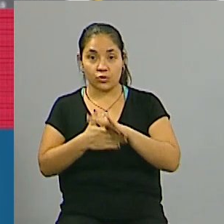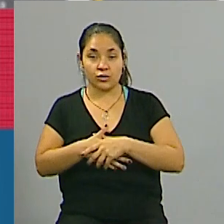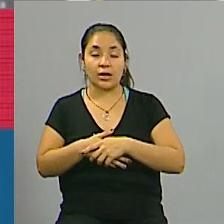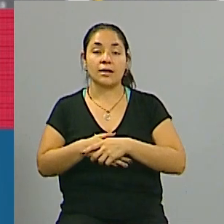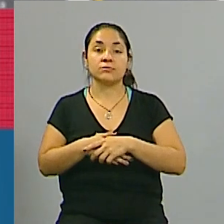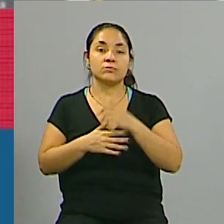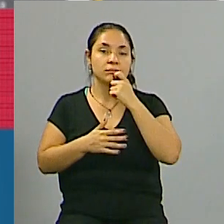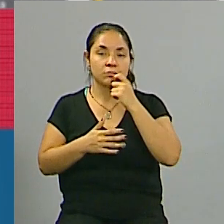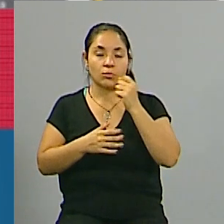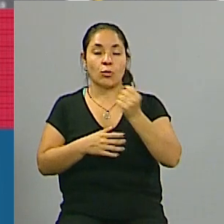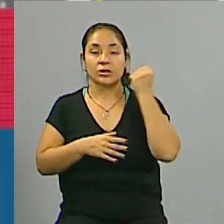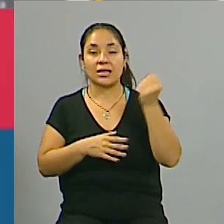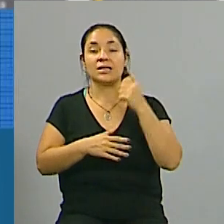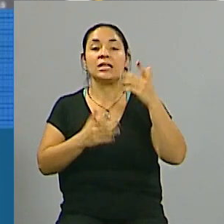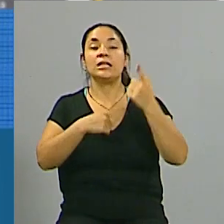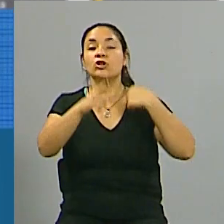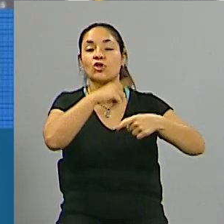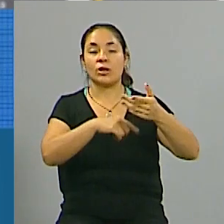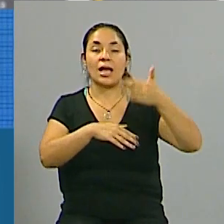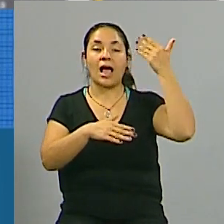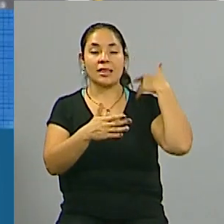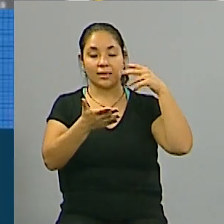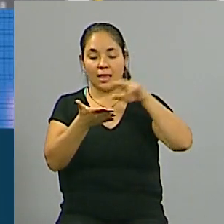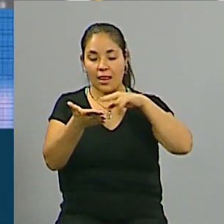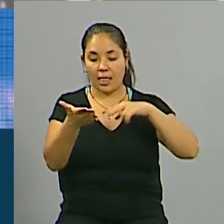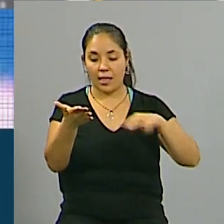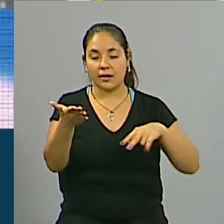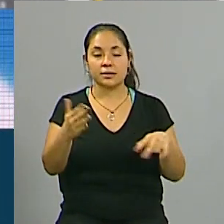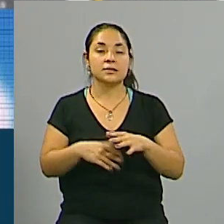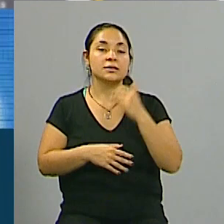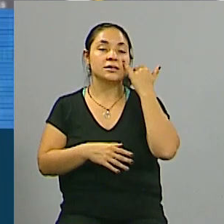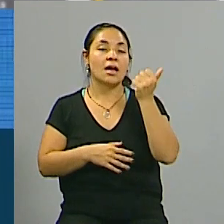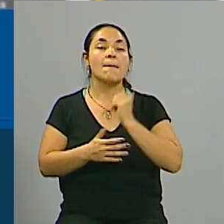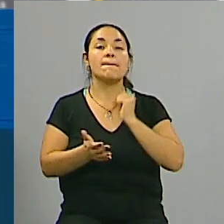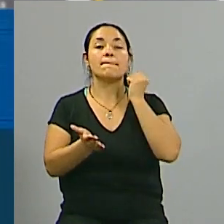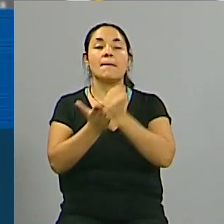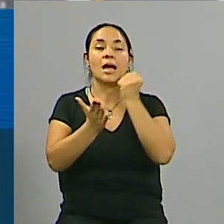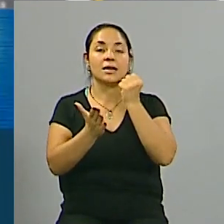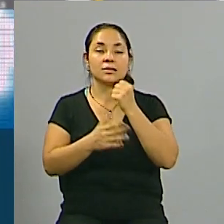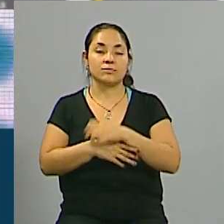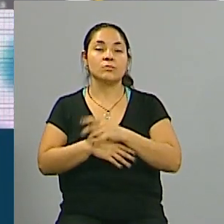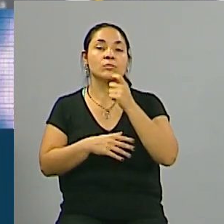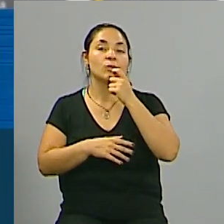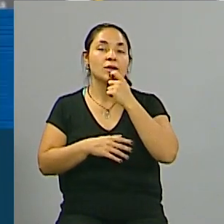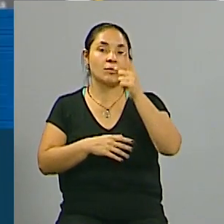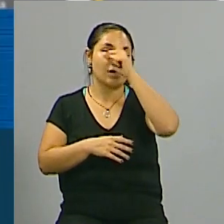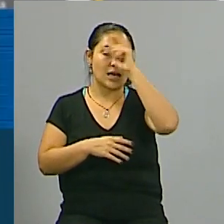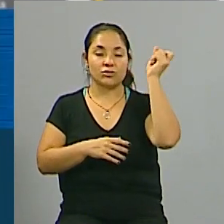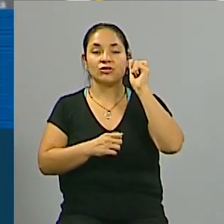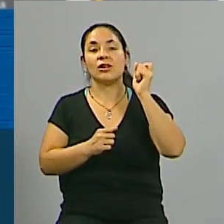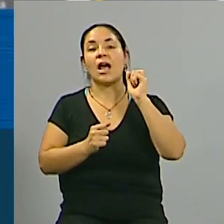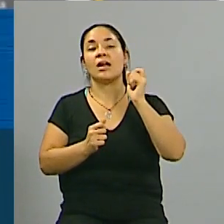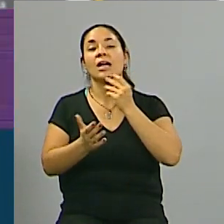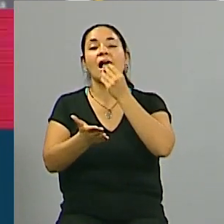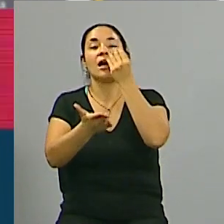que leamos un poco de historia y veamos que esas soluciones mágicas que marcan mucho, sobre todo candidatos muy mediáticos a nivel nacional y que